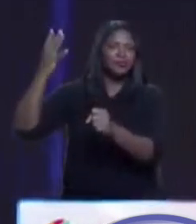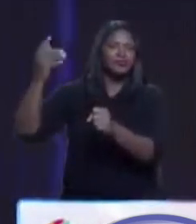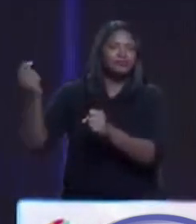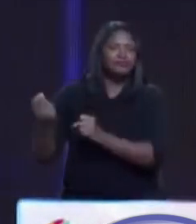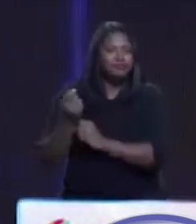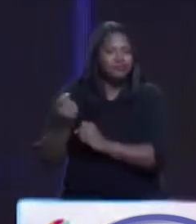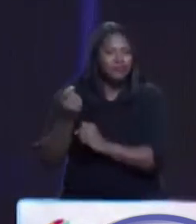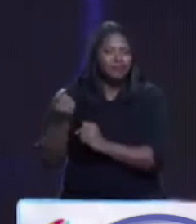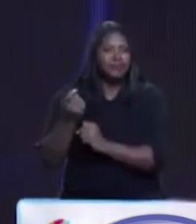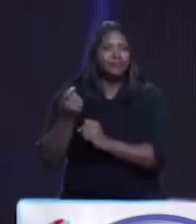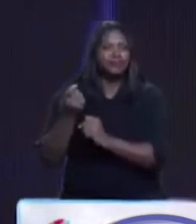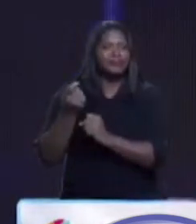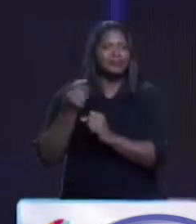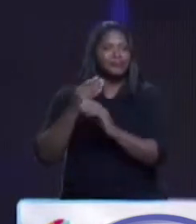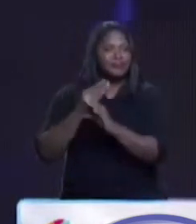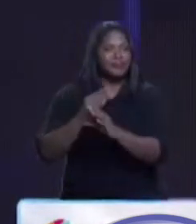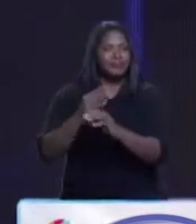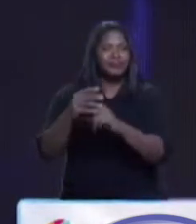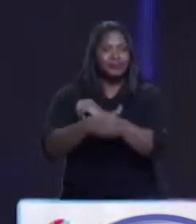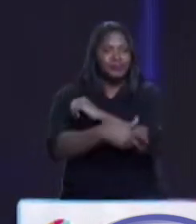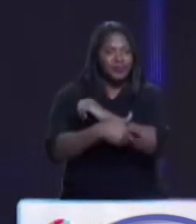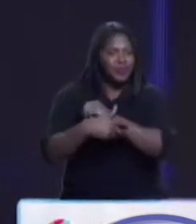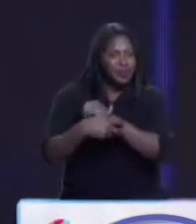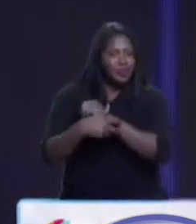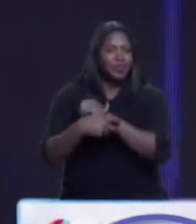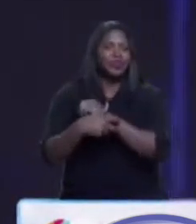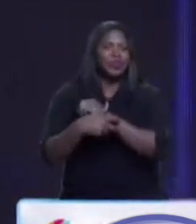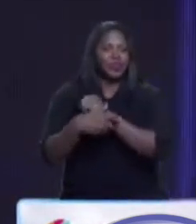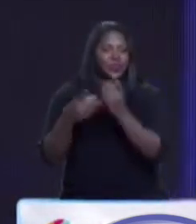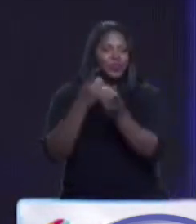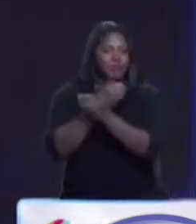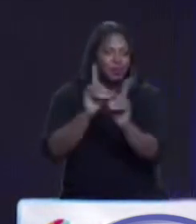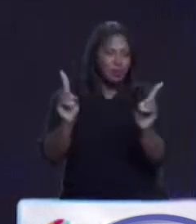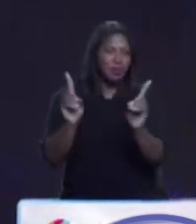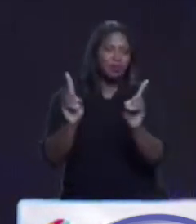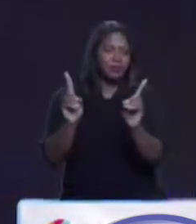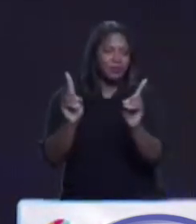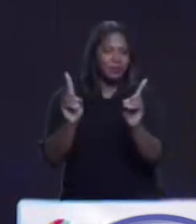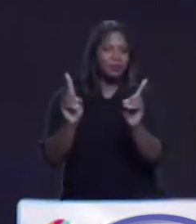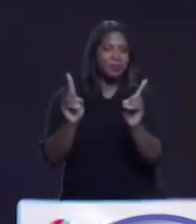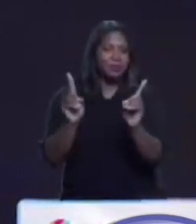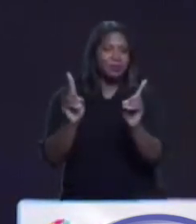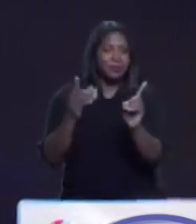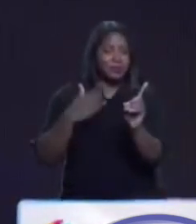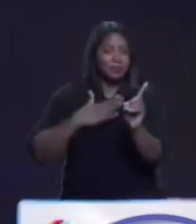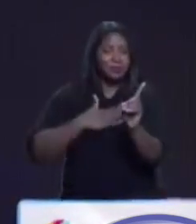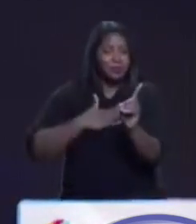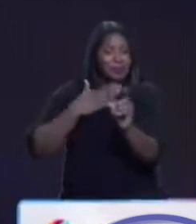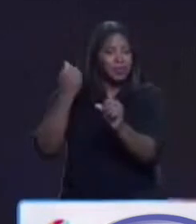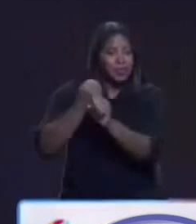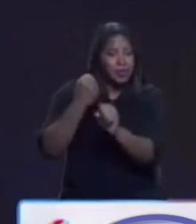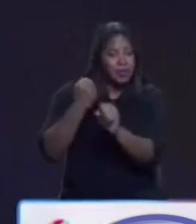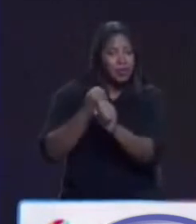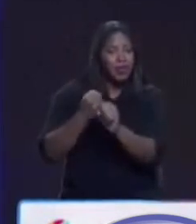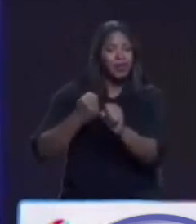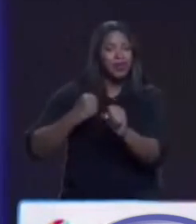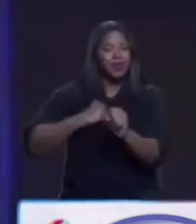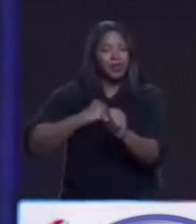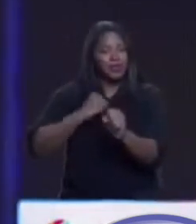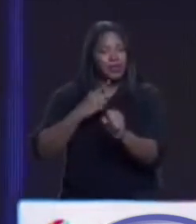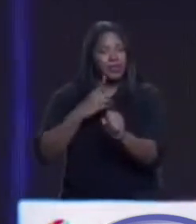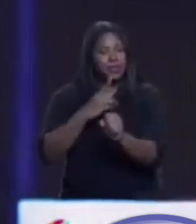corrupción, la impunidad y el secuestro de la institucionalidad democrática. Mi trabajo en el Senado